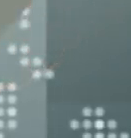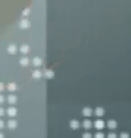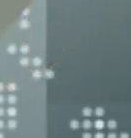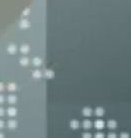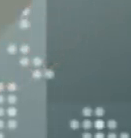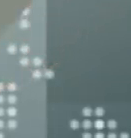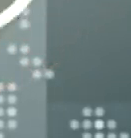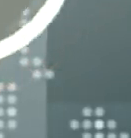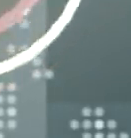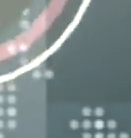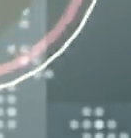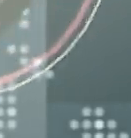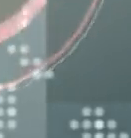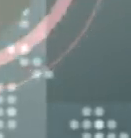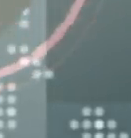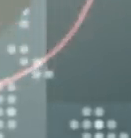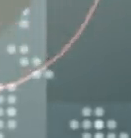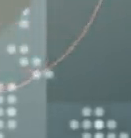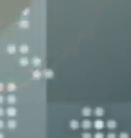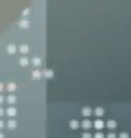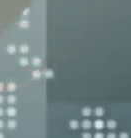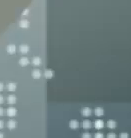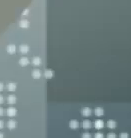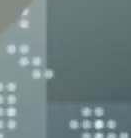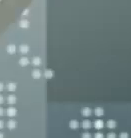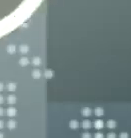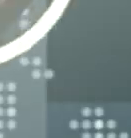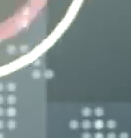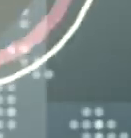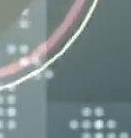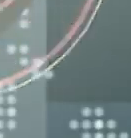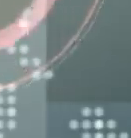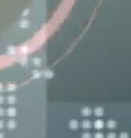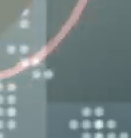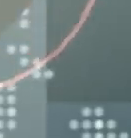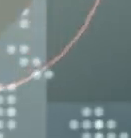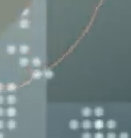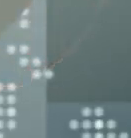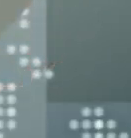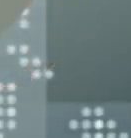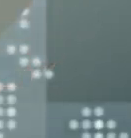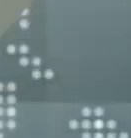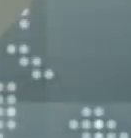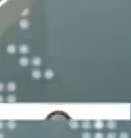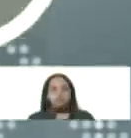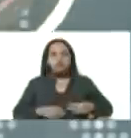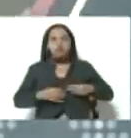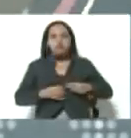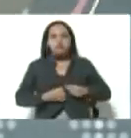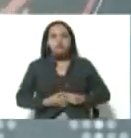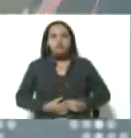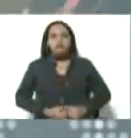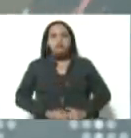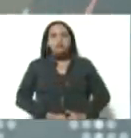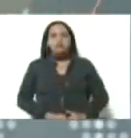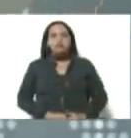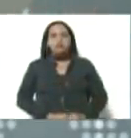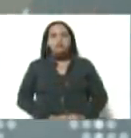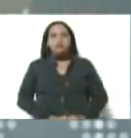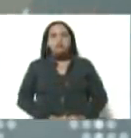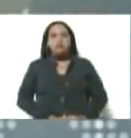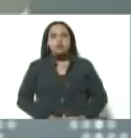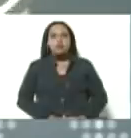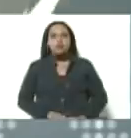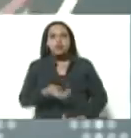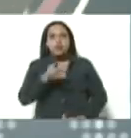el segundo caso de la señora de 78 años de edad también de cumaná del estado sucre posición del hogar